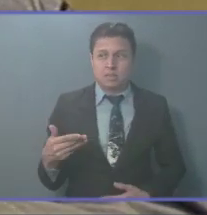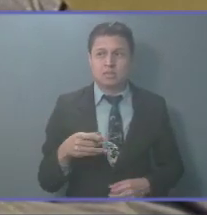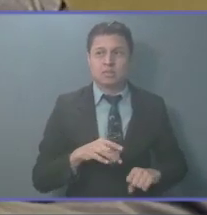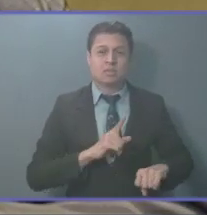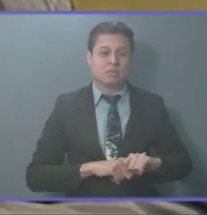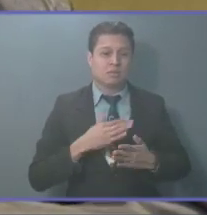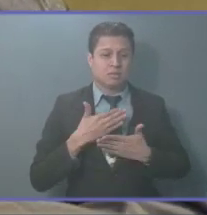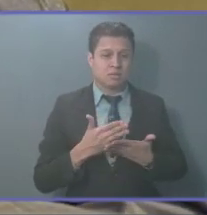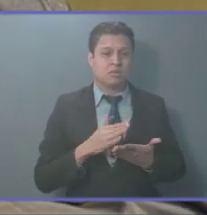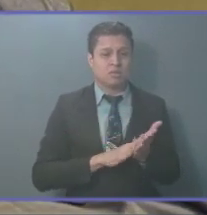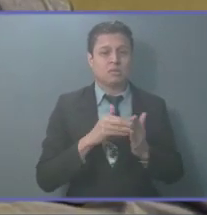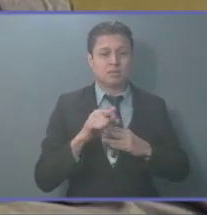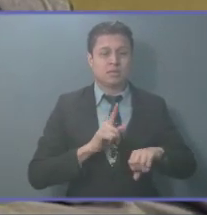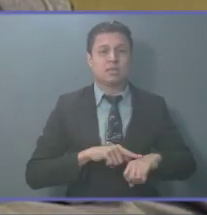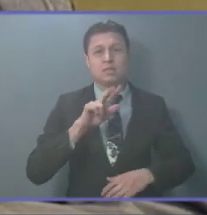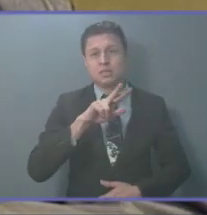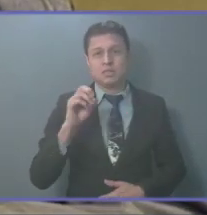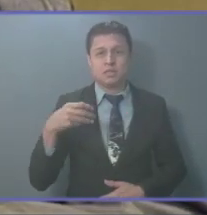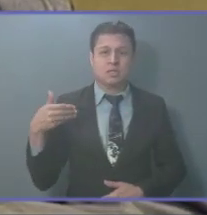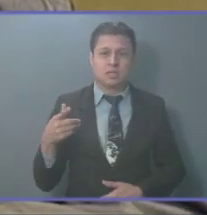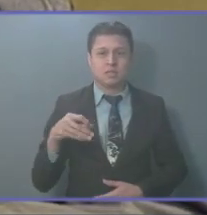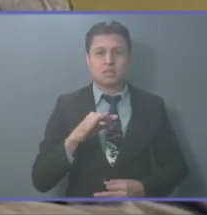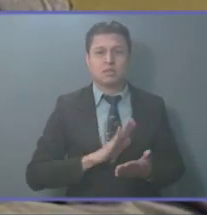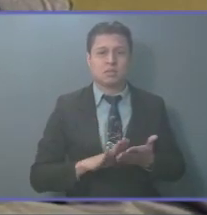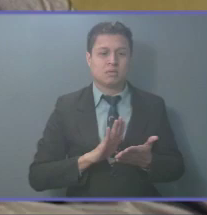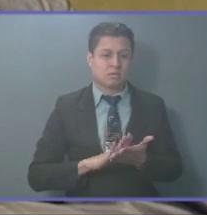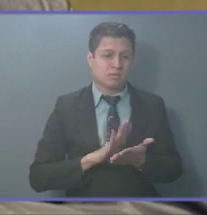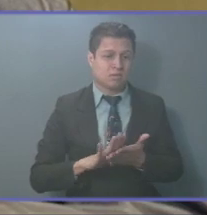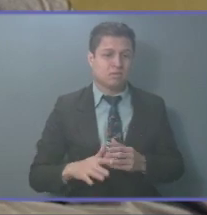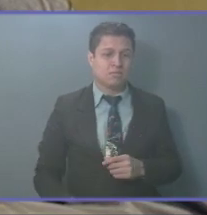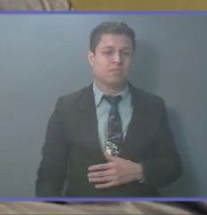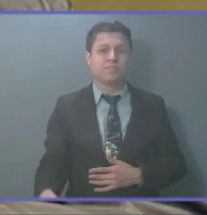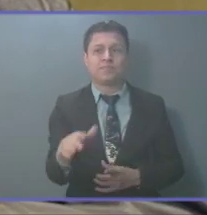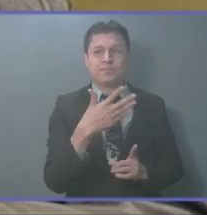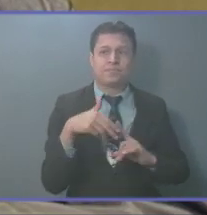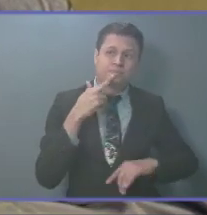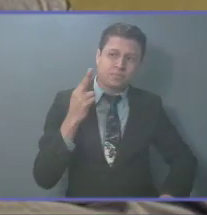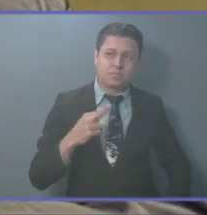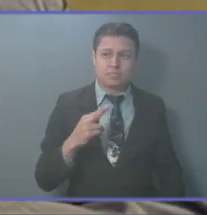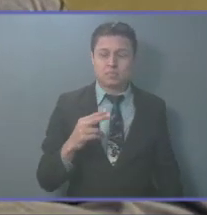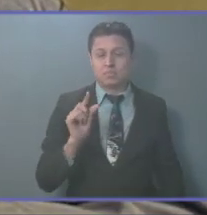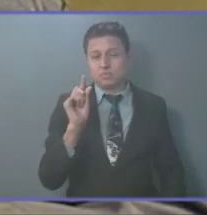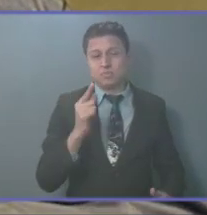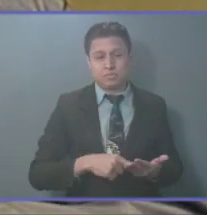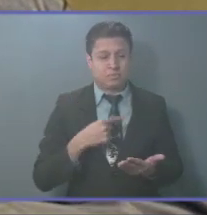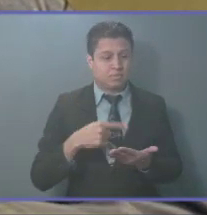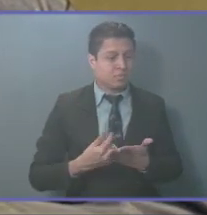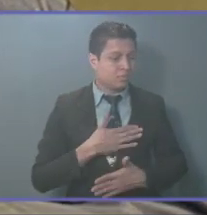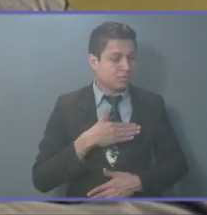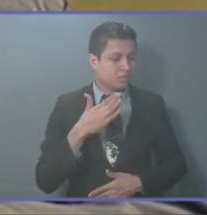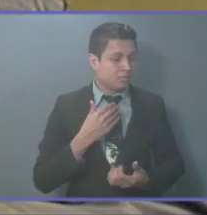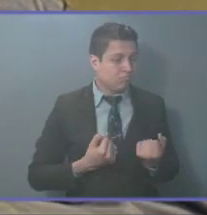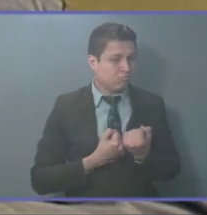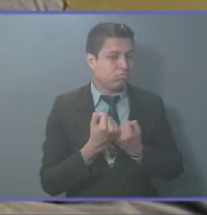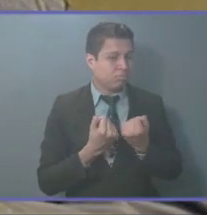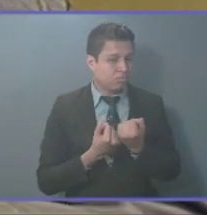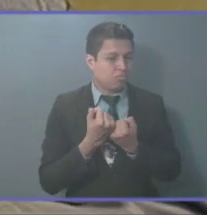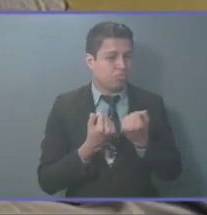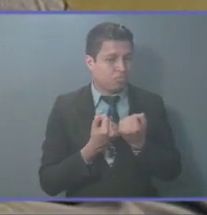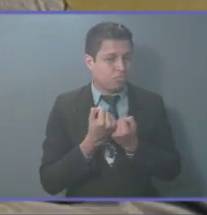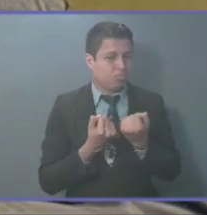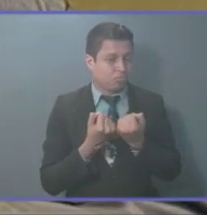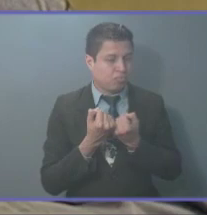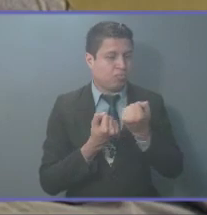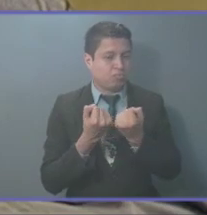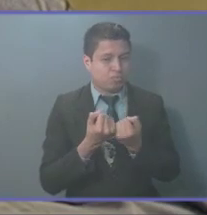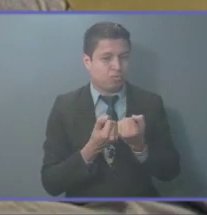y con un plazo de 30 años para pagarlo. Realmente pocas veces tenemos estos aportes de gobiernos